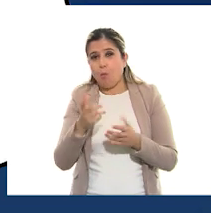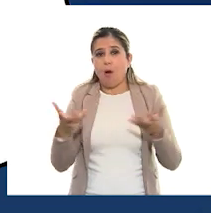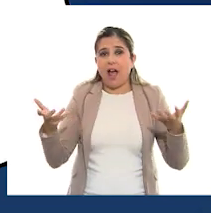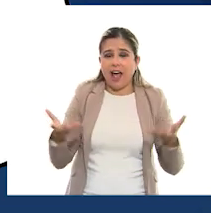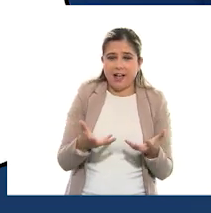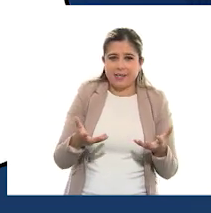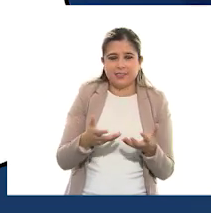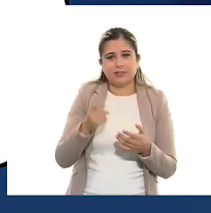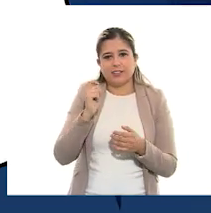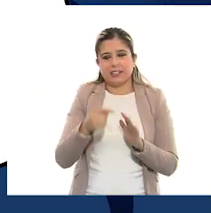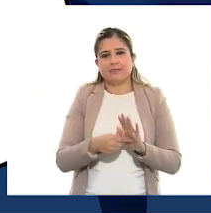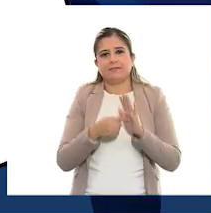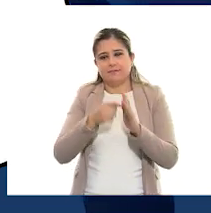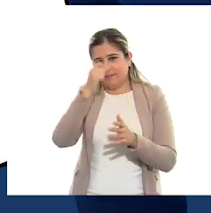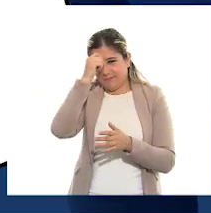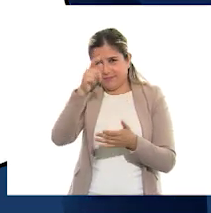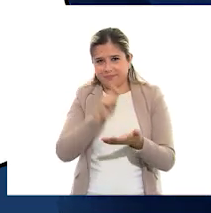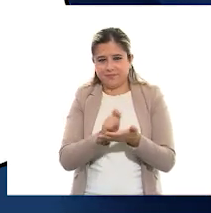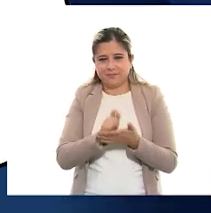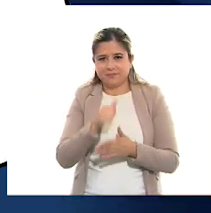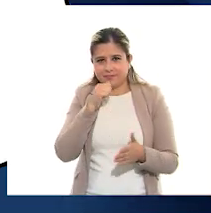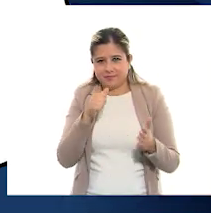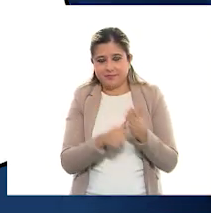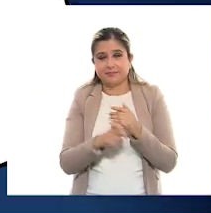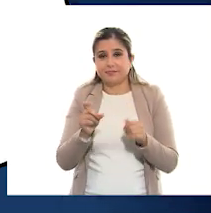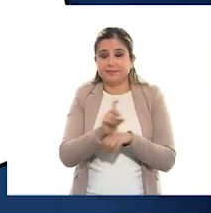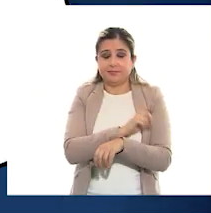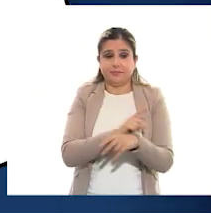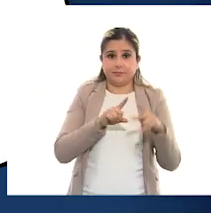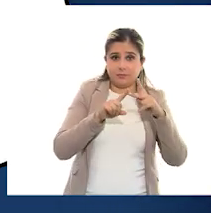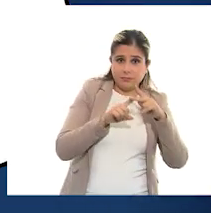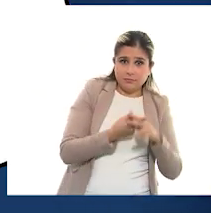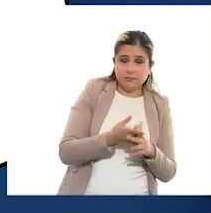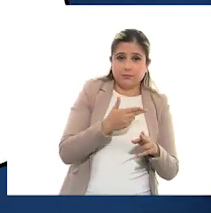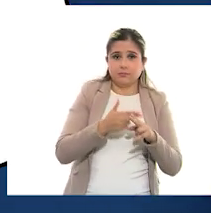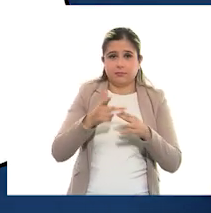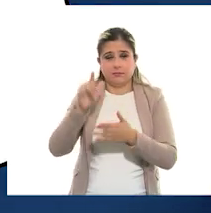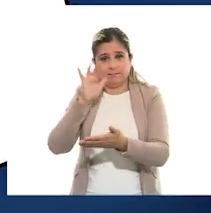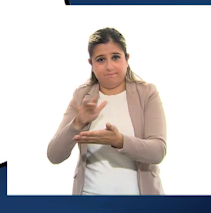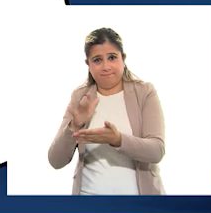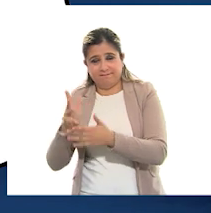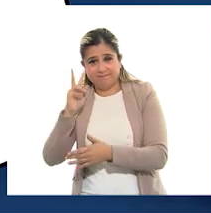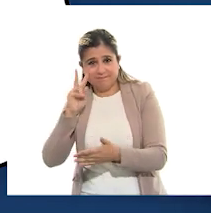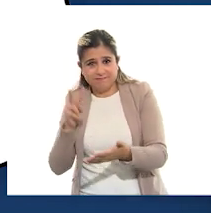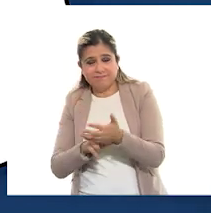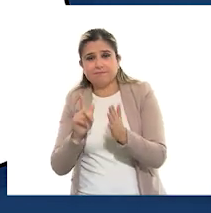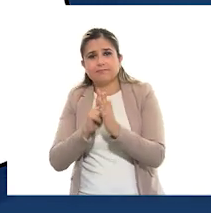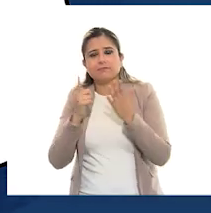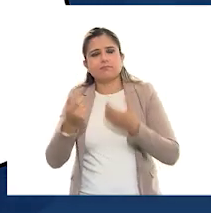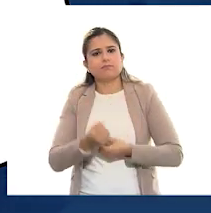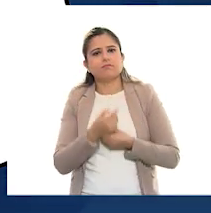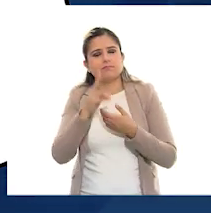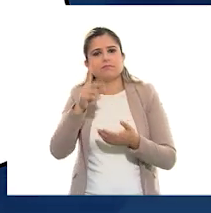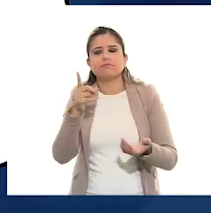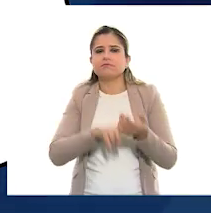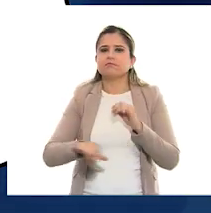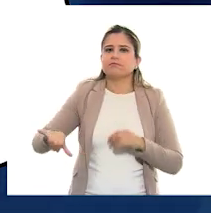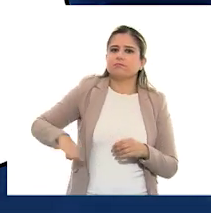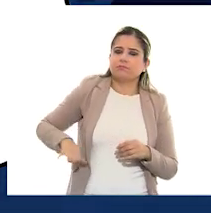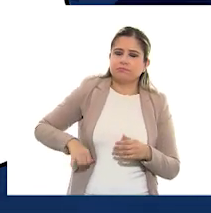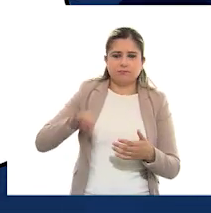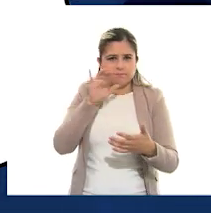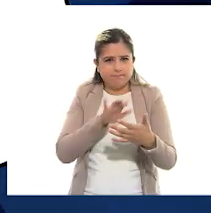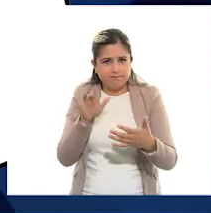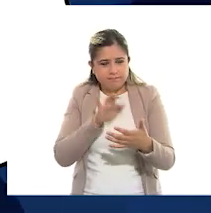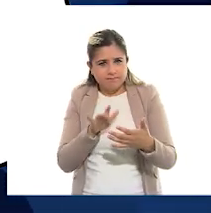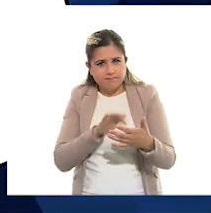a los que se refiere el autor de esa carta. Desde el inicio y hasta que menciona el libro, el autor expresa que le parece interesante el artículo y